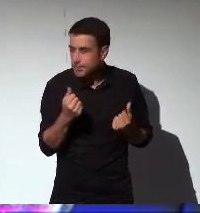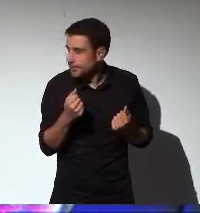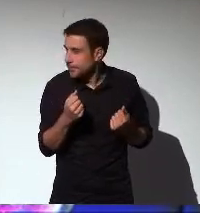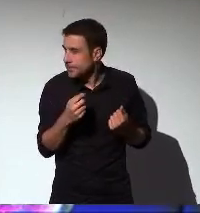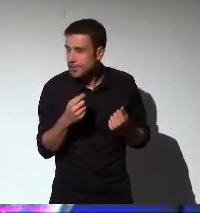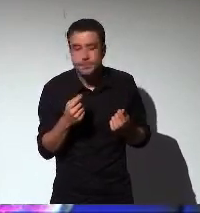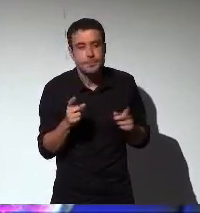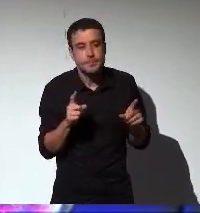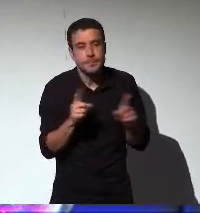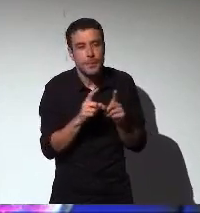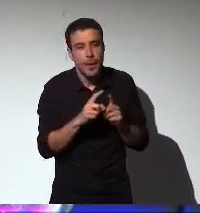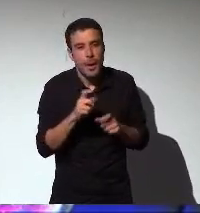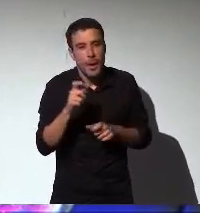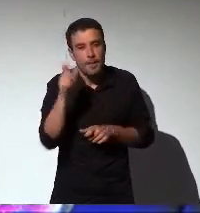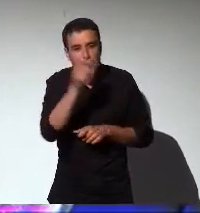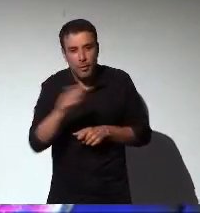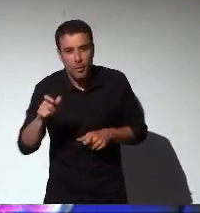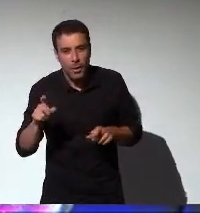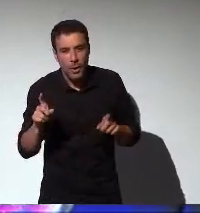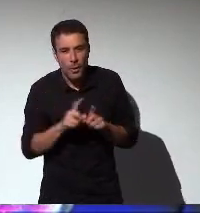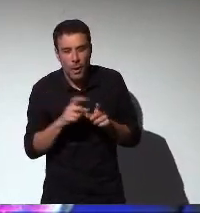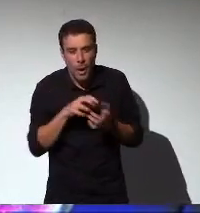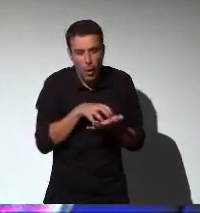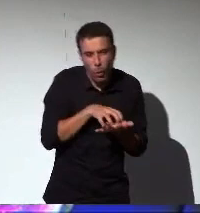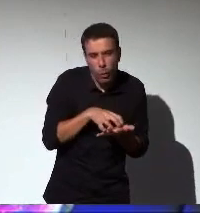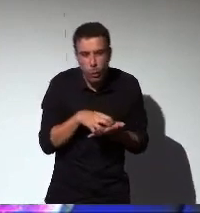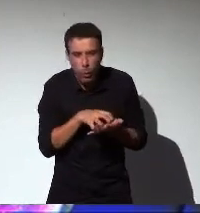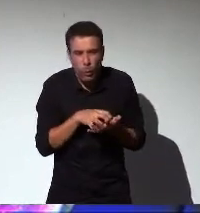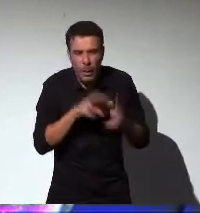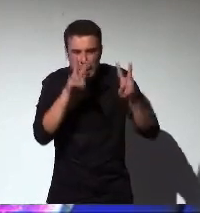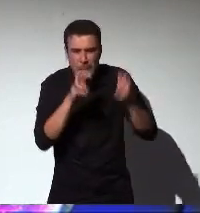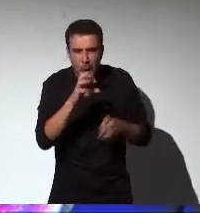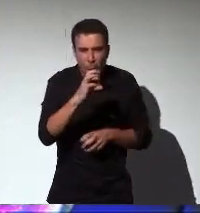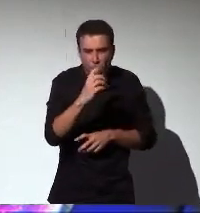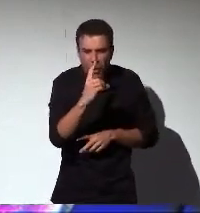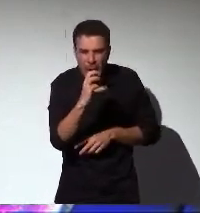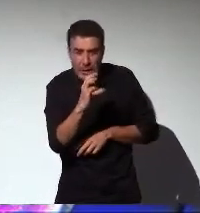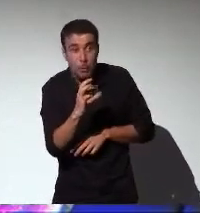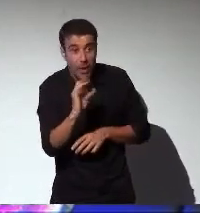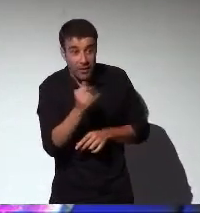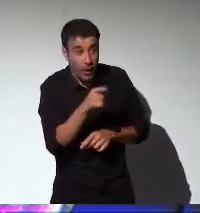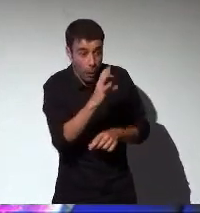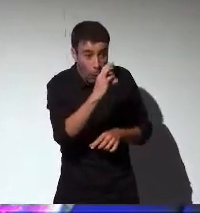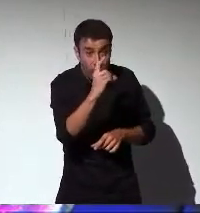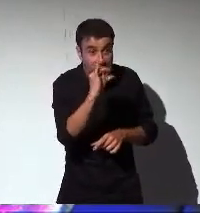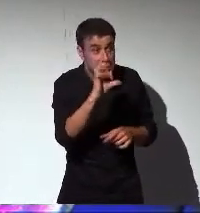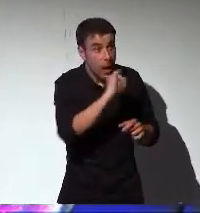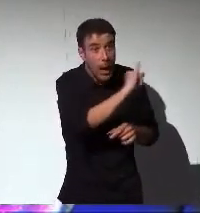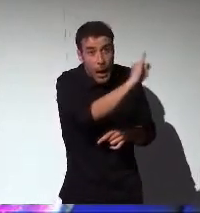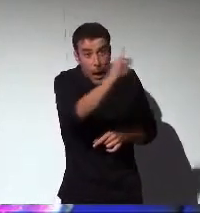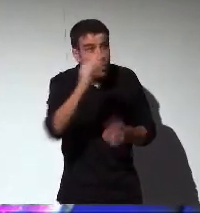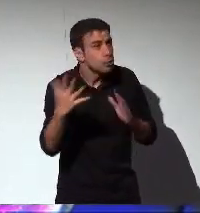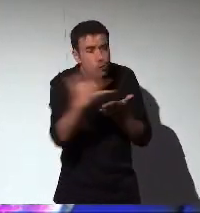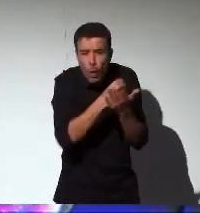empiezo a notar cierto escepticismo cuando se hablan de ODS, porque es cierto, están en todos lados, todo el mundo habla de